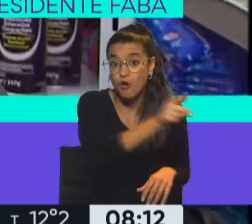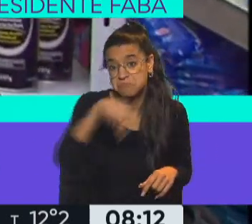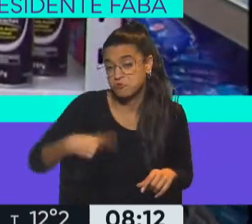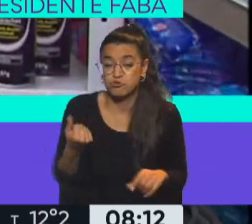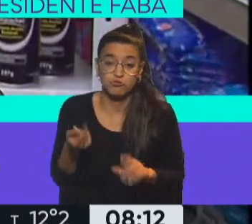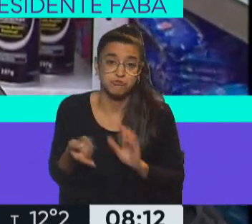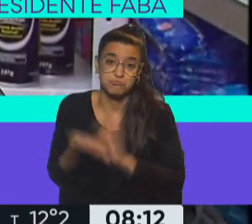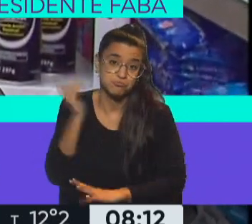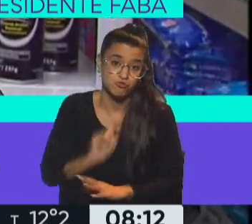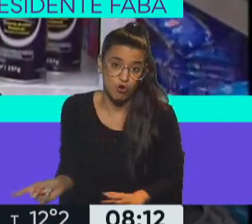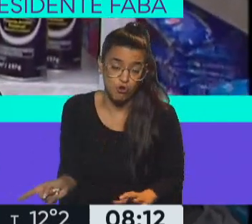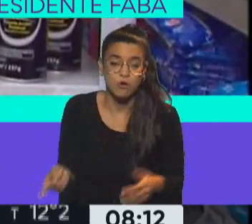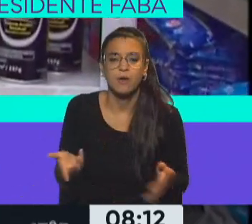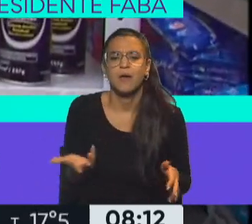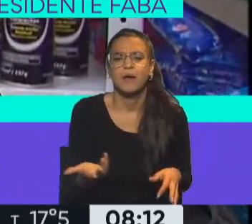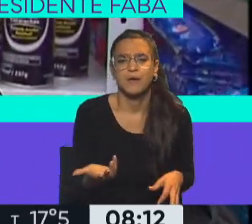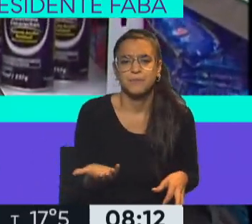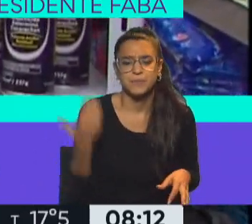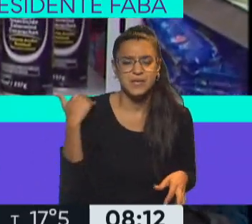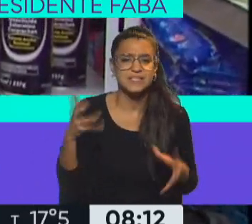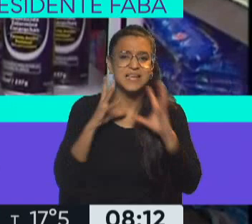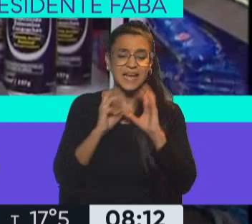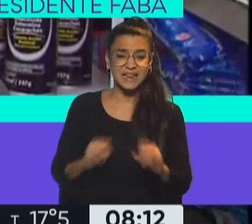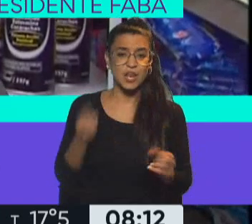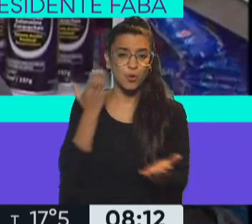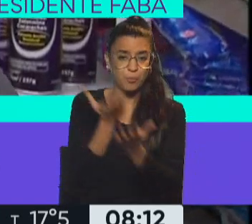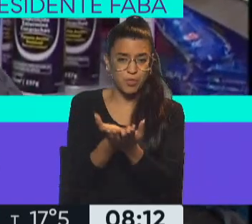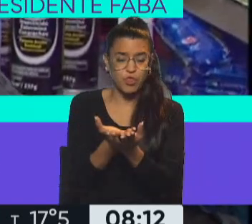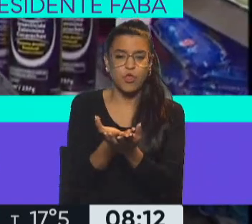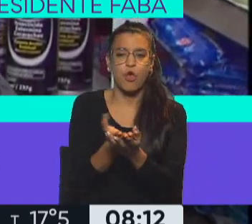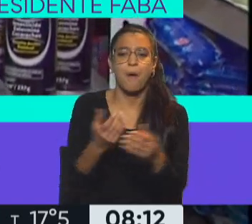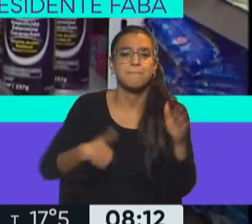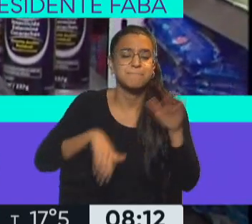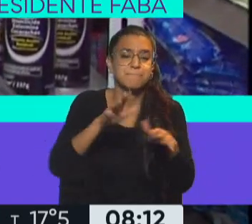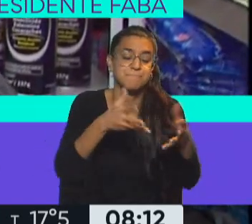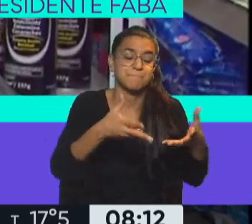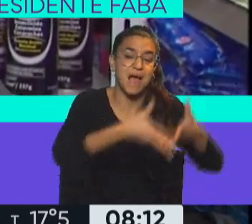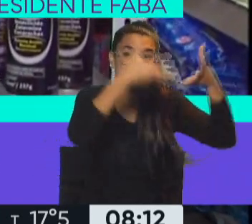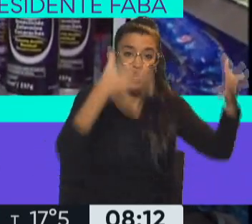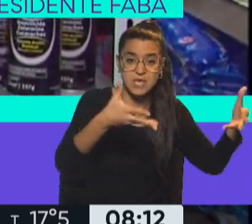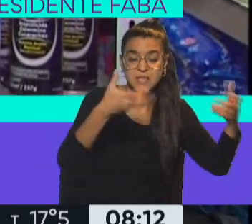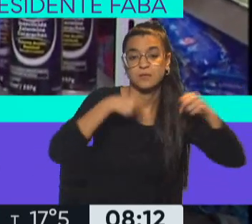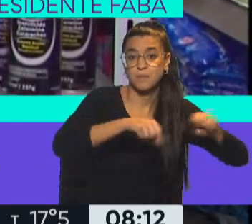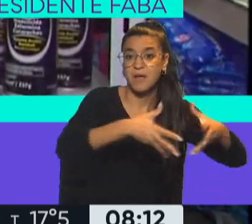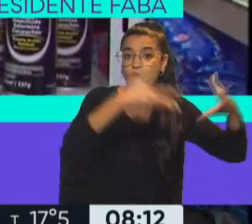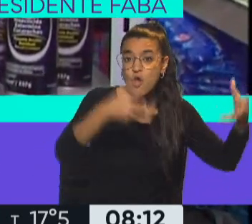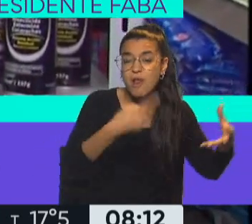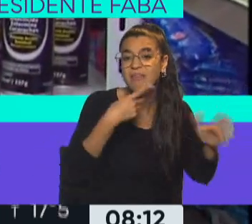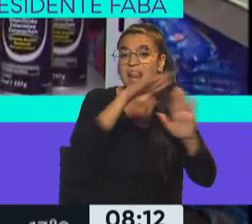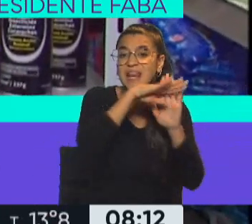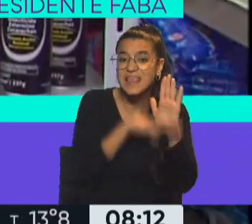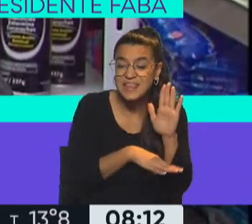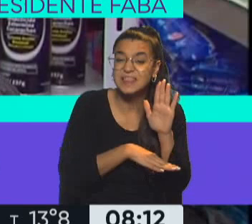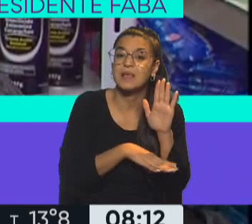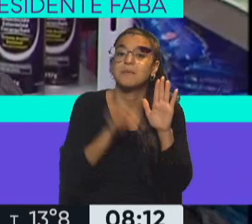sí digamos que ayer el secretario pidió tanto a los mayoristas como los hipermercados que presenten las listas